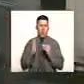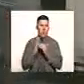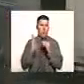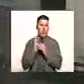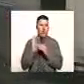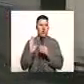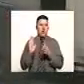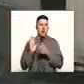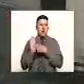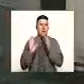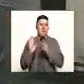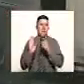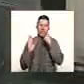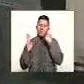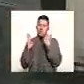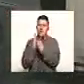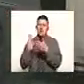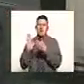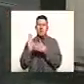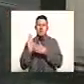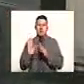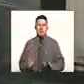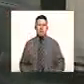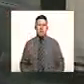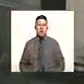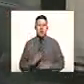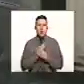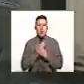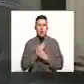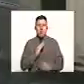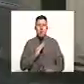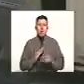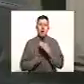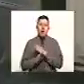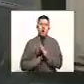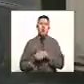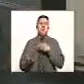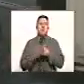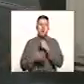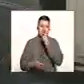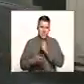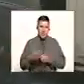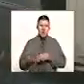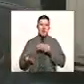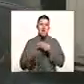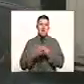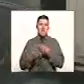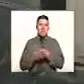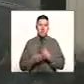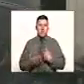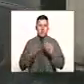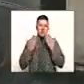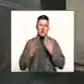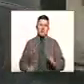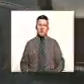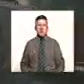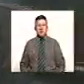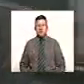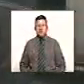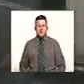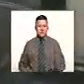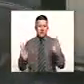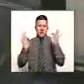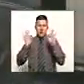el típico argumento de que los pobres y las clases medias sigan pagando impuestos es en su propio beneficio. Eso no se los va a